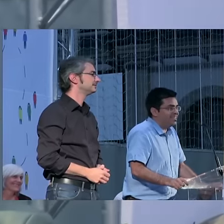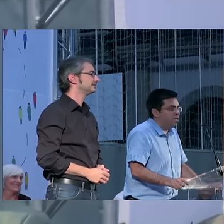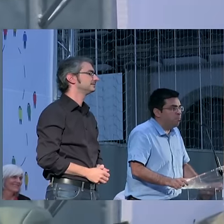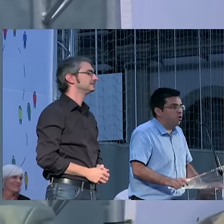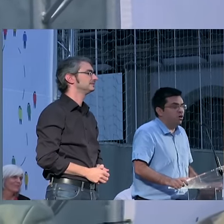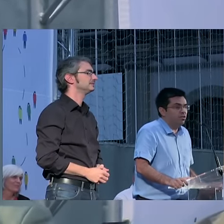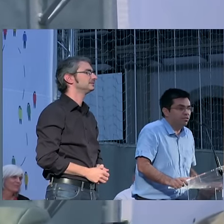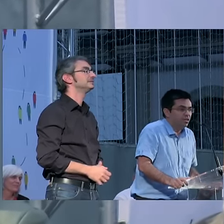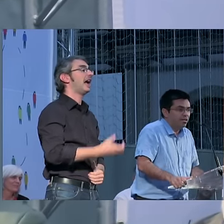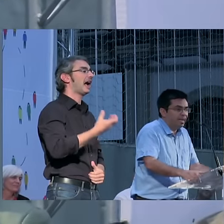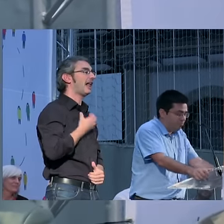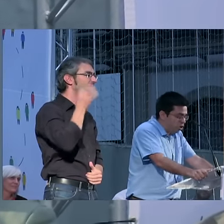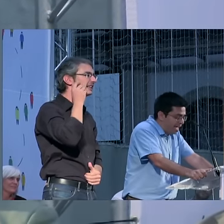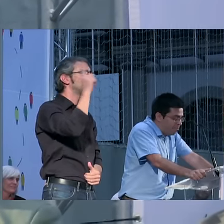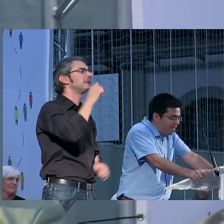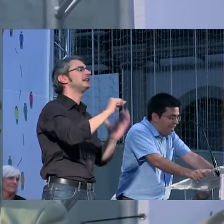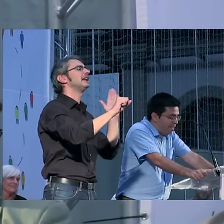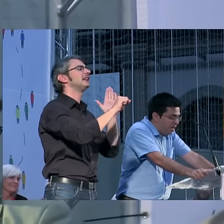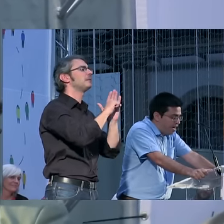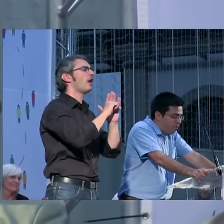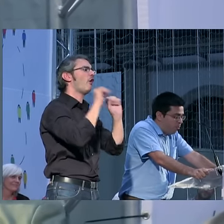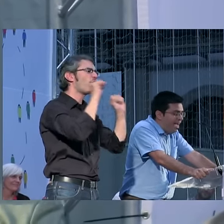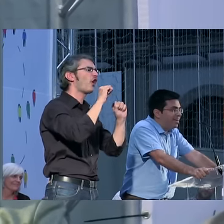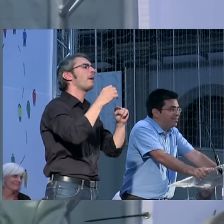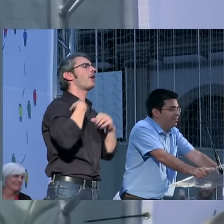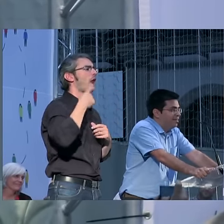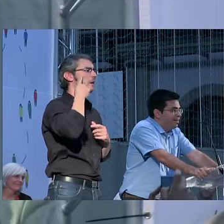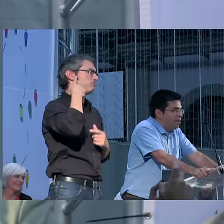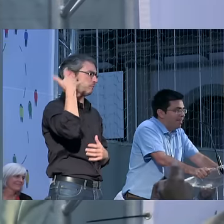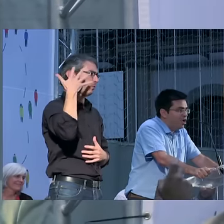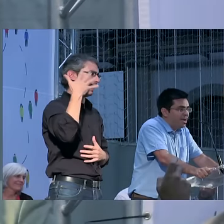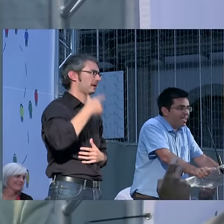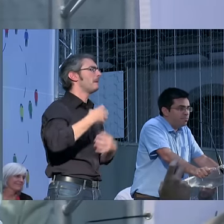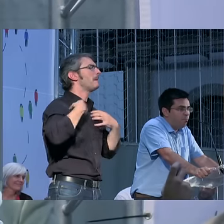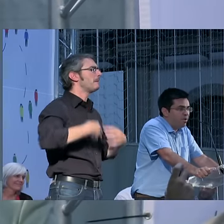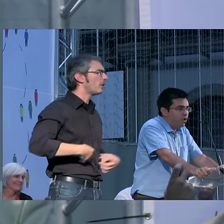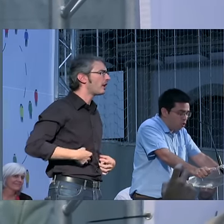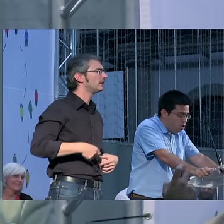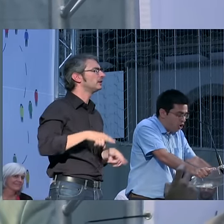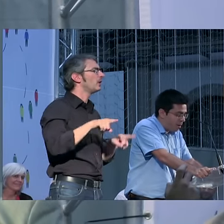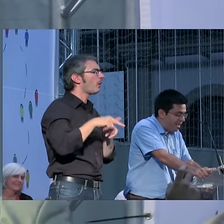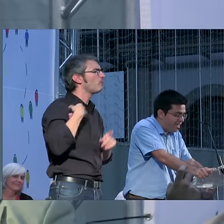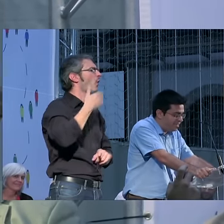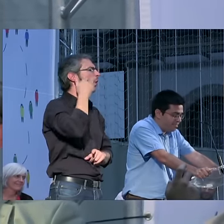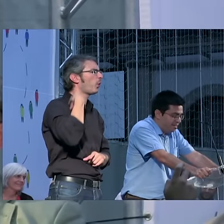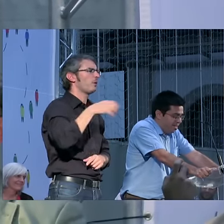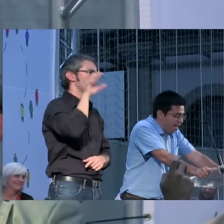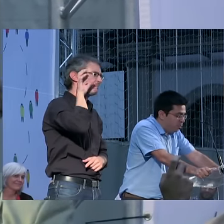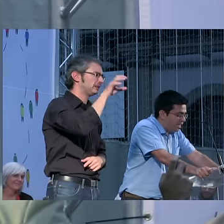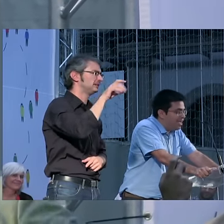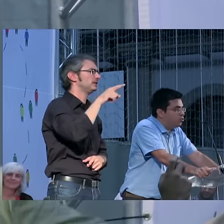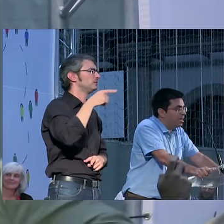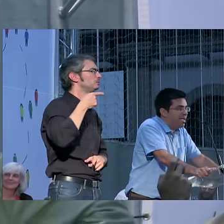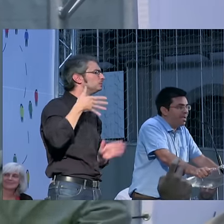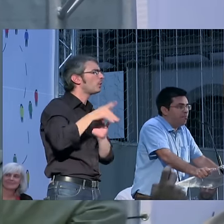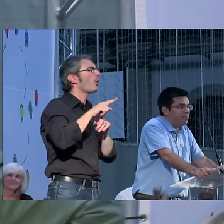y símbol del Front Ampli de la Badalona Popular, la Badalona que ens va omplir d'orgull com a país al